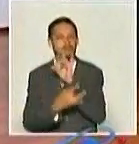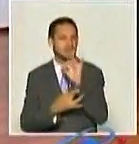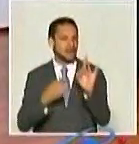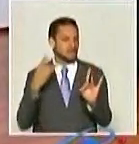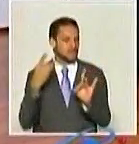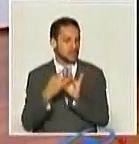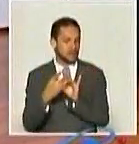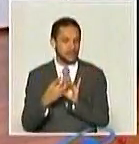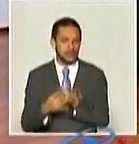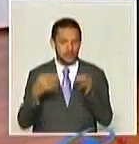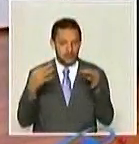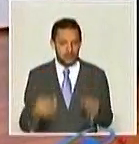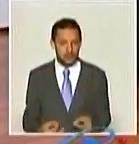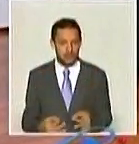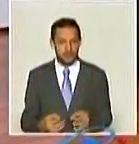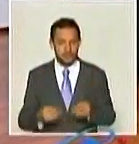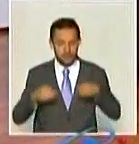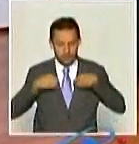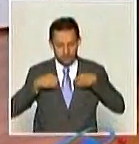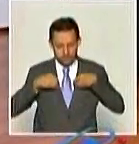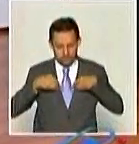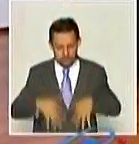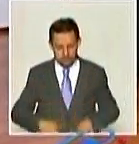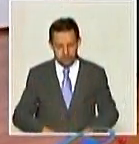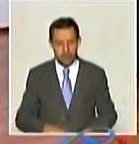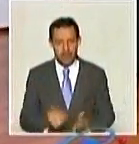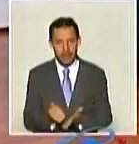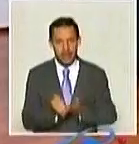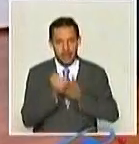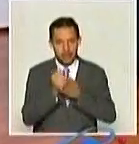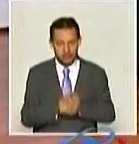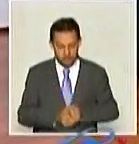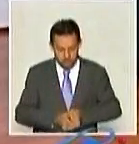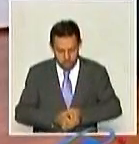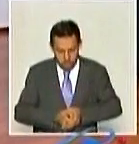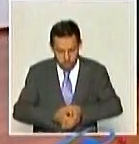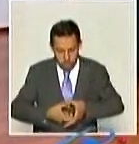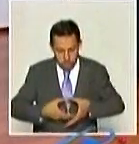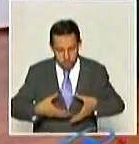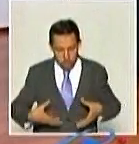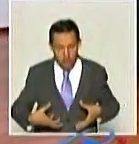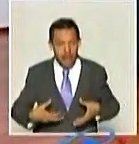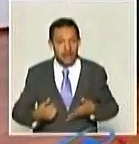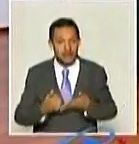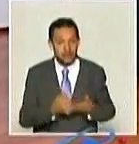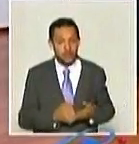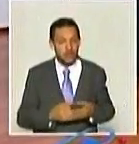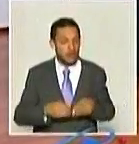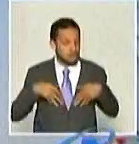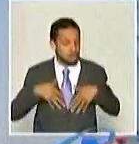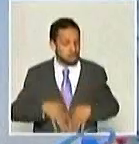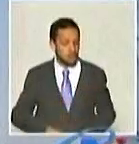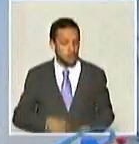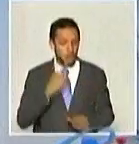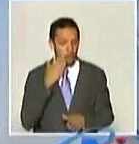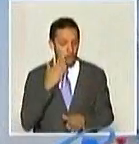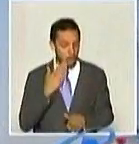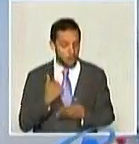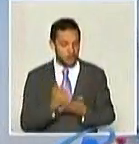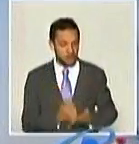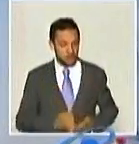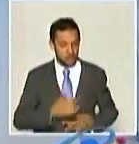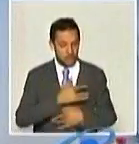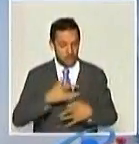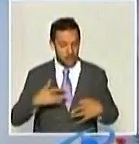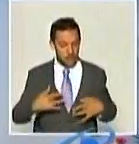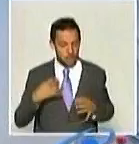esas plaquetas liberen esos factores de crecimiento. Entonces, ¿en dónde y en qué campo se puede emplear este plasma rico en